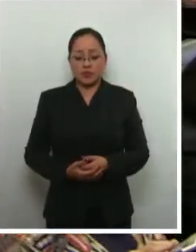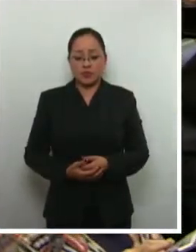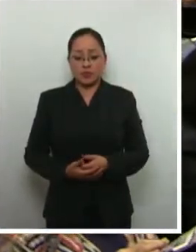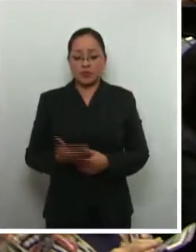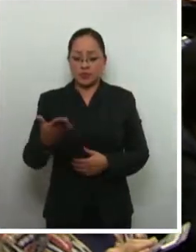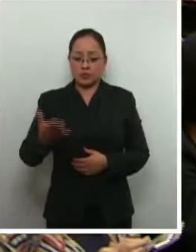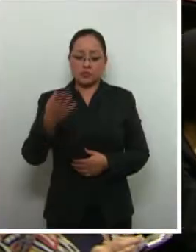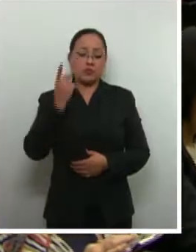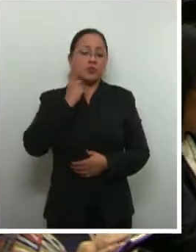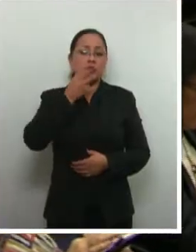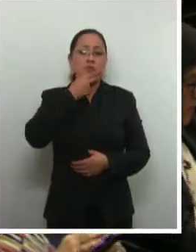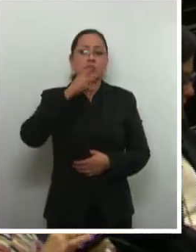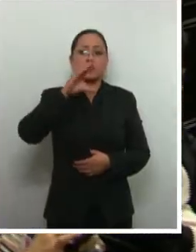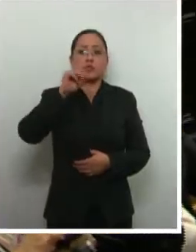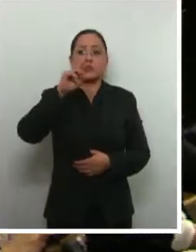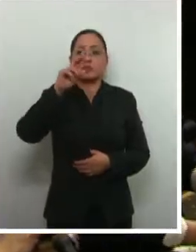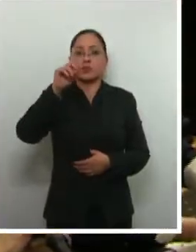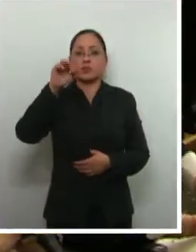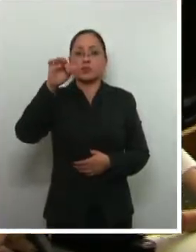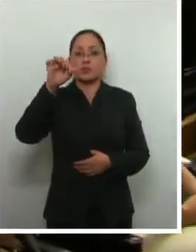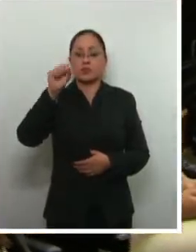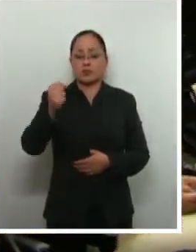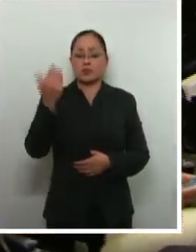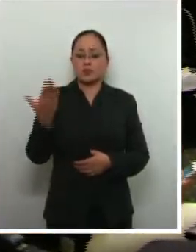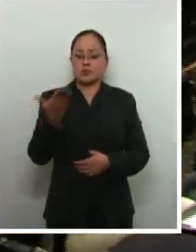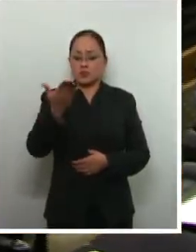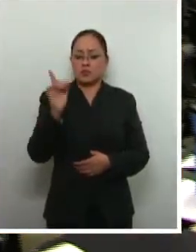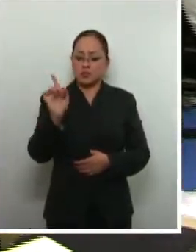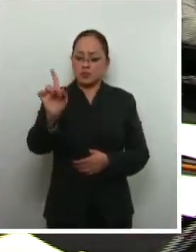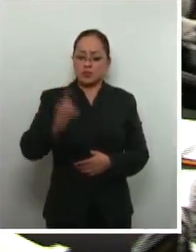Adelante, diputado Cárdenas, tiene usted el uso de la palabra.